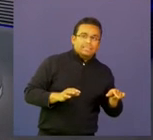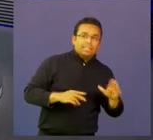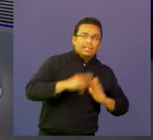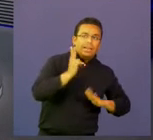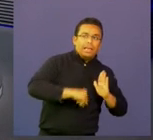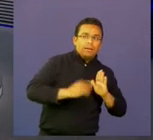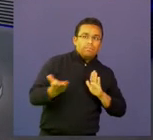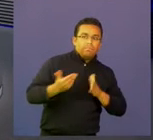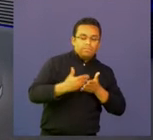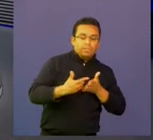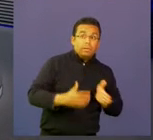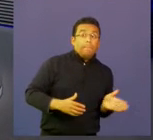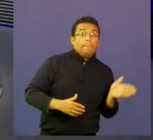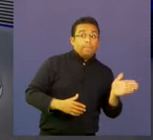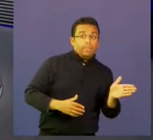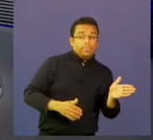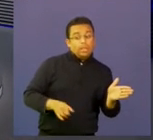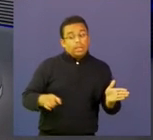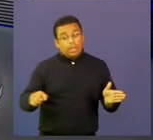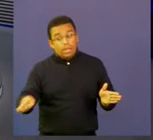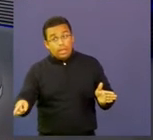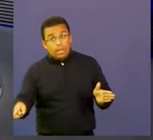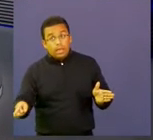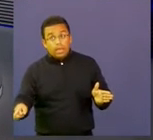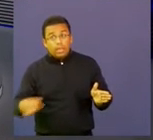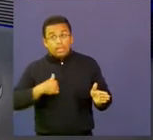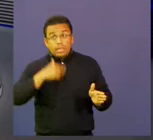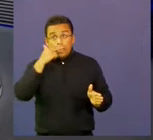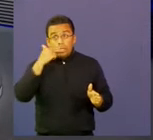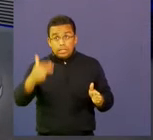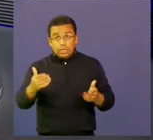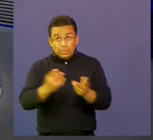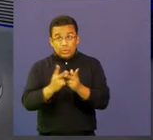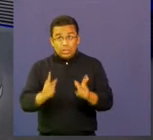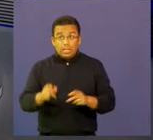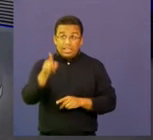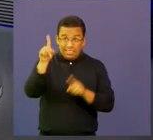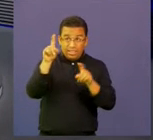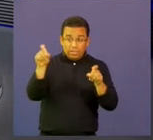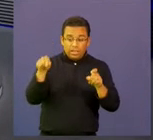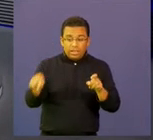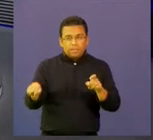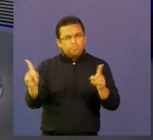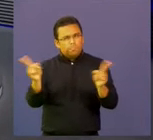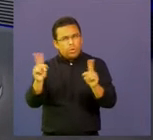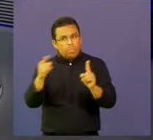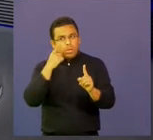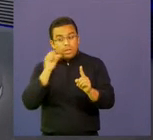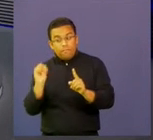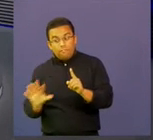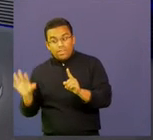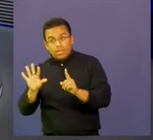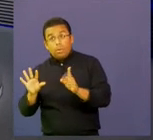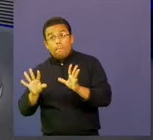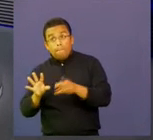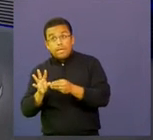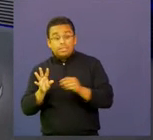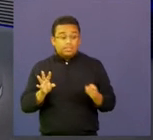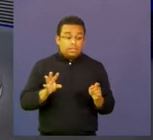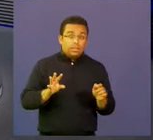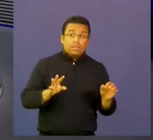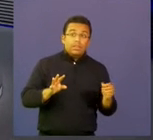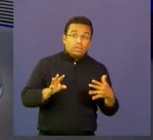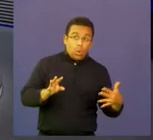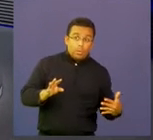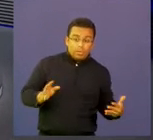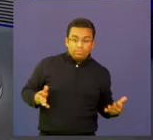documento. Y a este otro, para ese tema que usted está enseñando, entonces, más bien, póngalo a ver parte de este video y este otro documento. El resultado